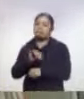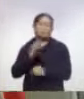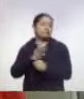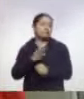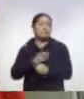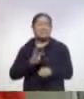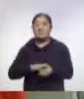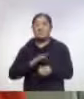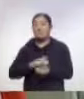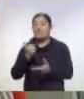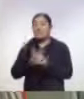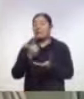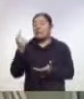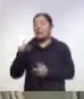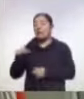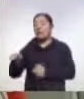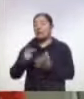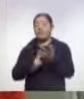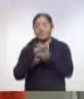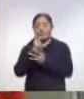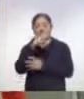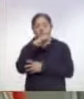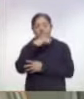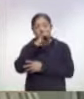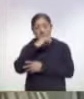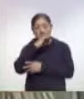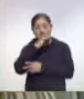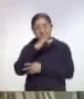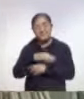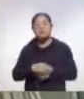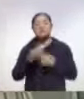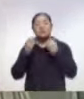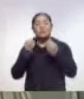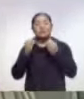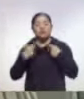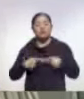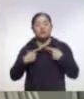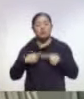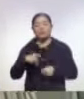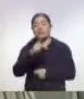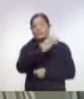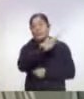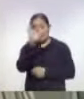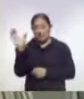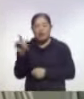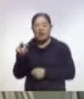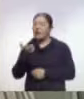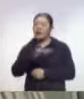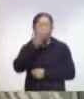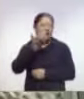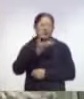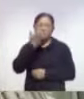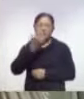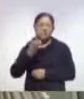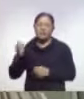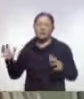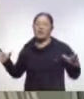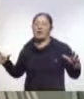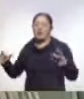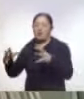en el cultivo de maíz. Muchos campesinos tienen por costumbre quemar sus cercas, sus